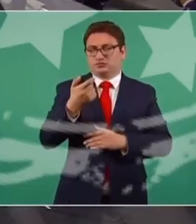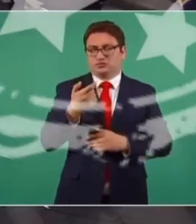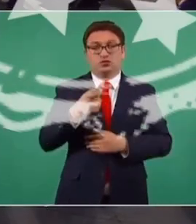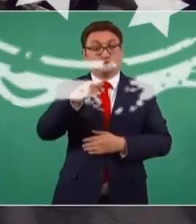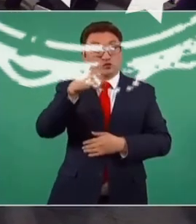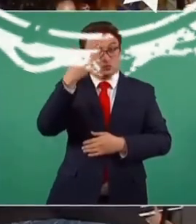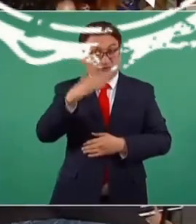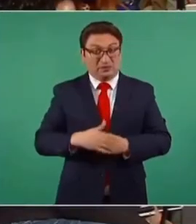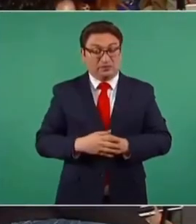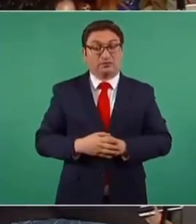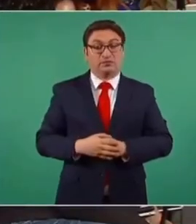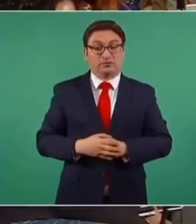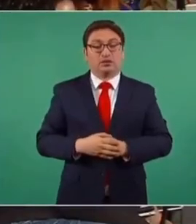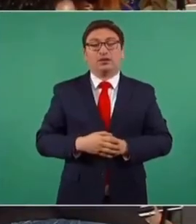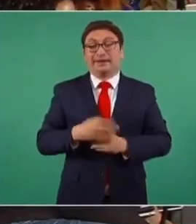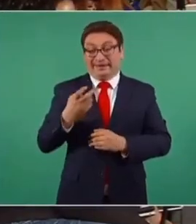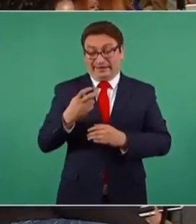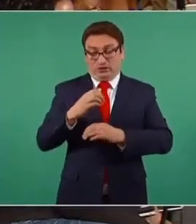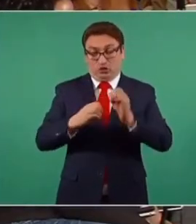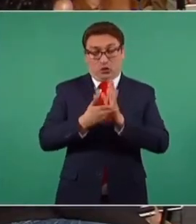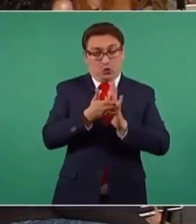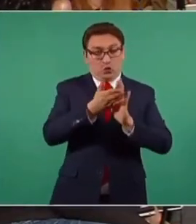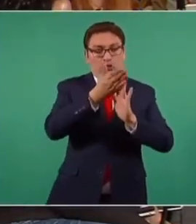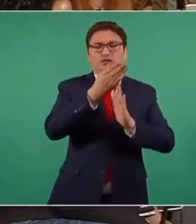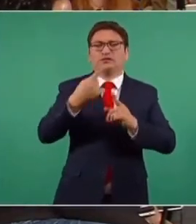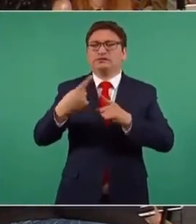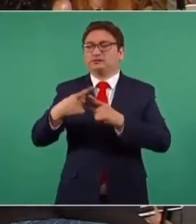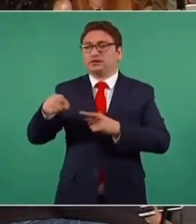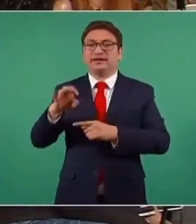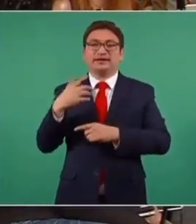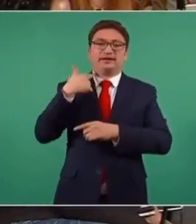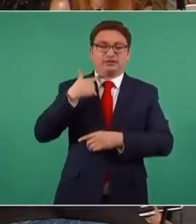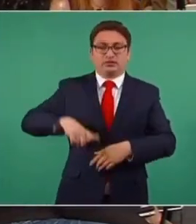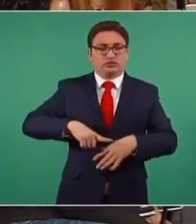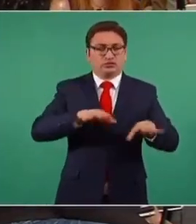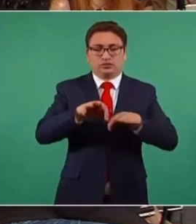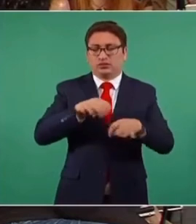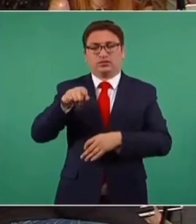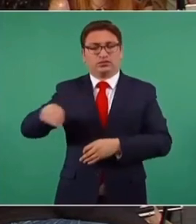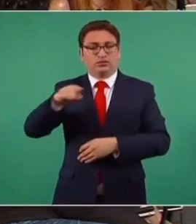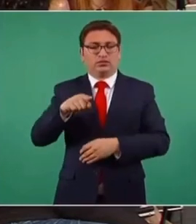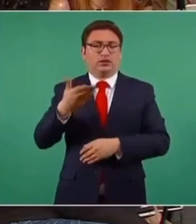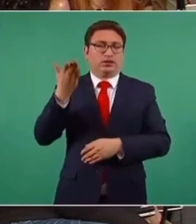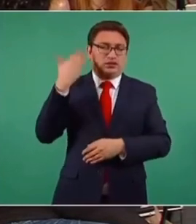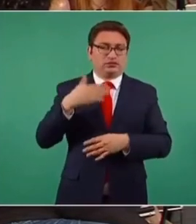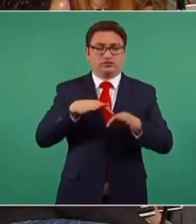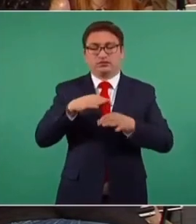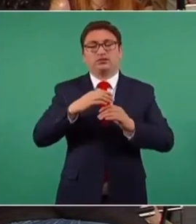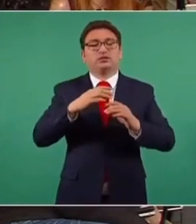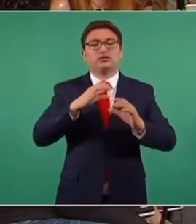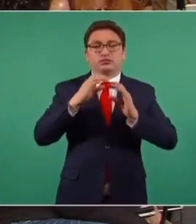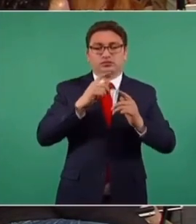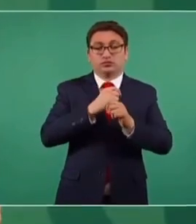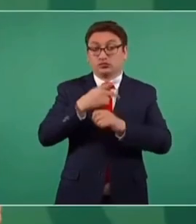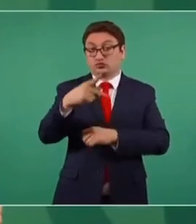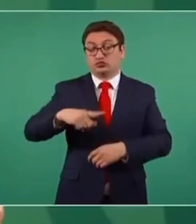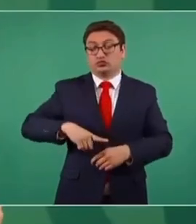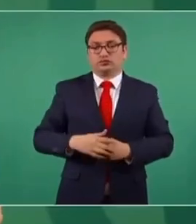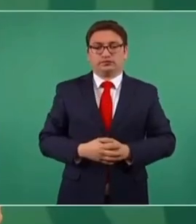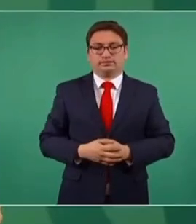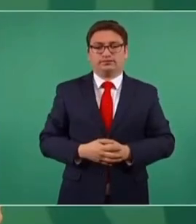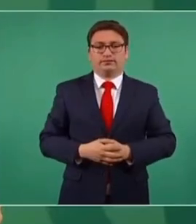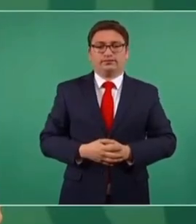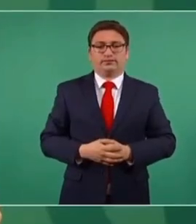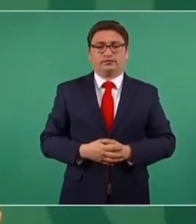¿Usted estaba enterado, señor presidente, que esta importante obra, en esta importante obra participan exfuncionarios ya, bueno, que estuvieron en la Secretaría de Comunicaciones y Transportes de su gobierno? Sí,